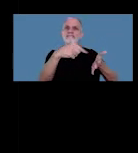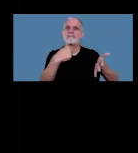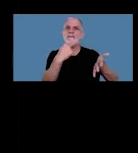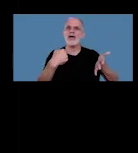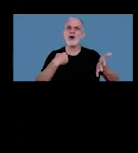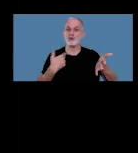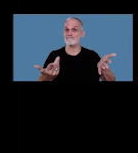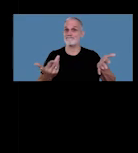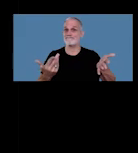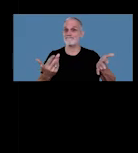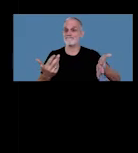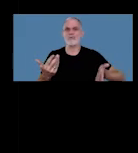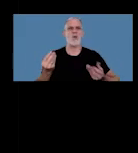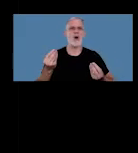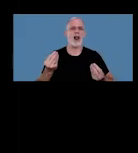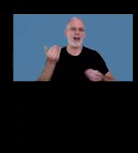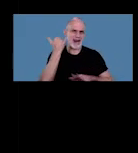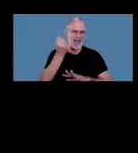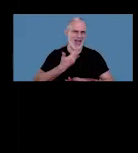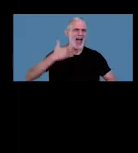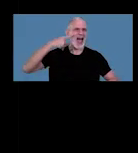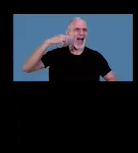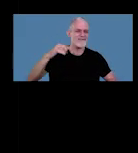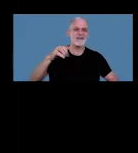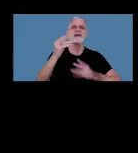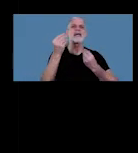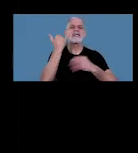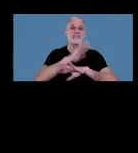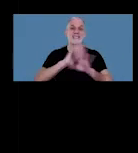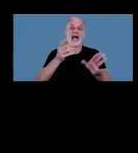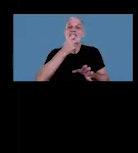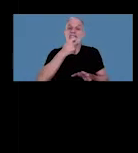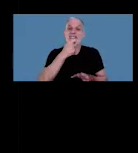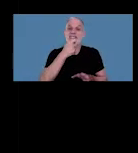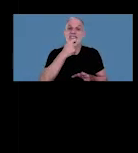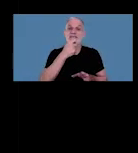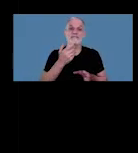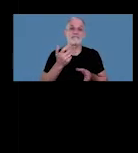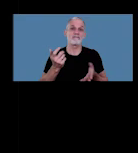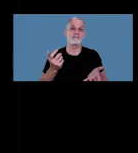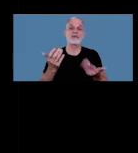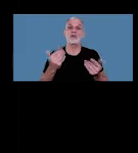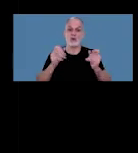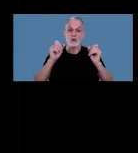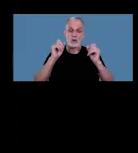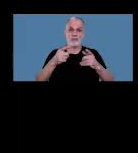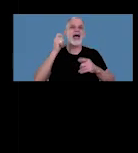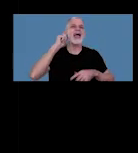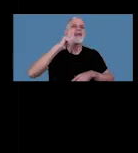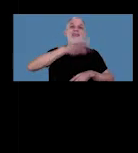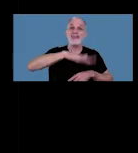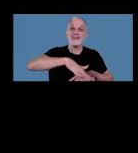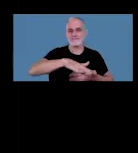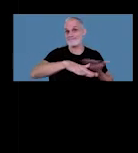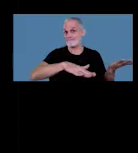por supuesto, ¿sí? Nos dice que de tratarse de patrimonios que pertenezcan a menores de edad, voy a